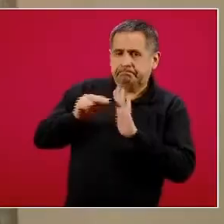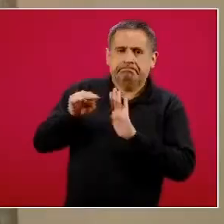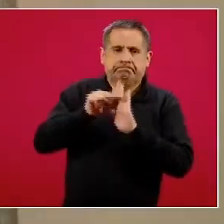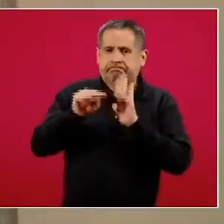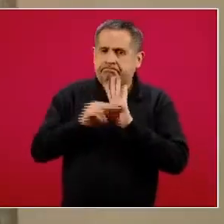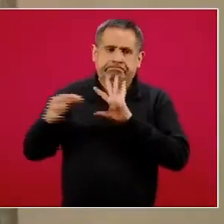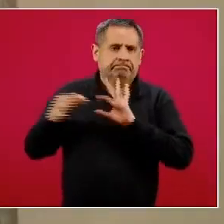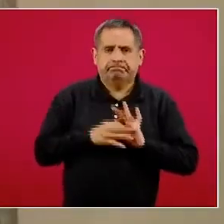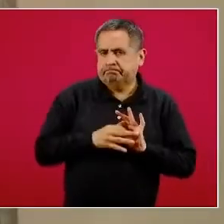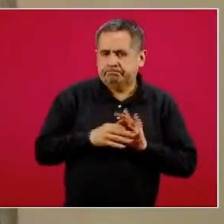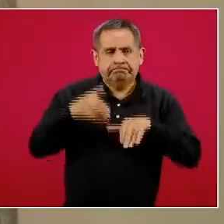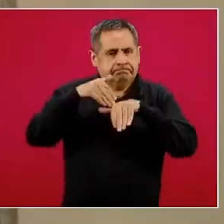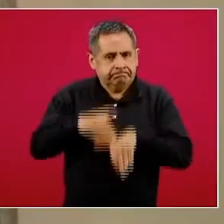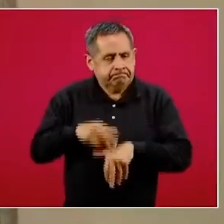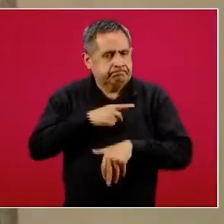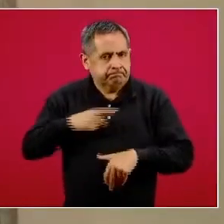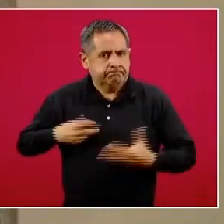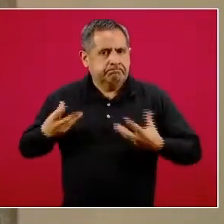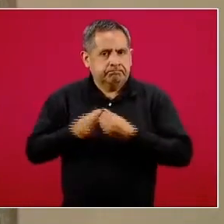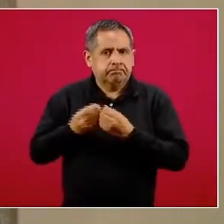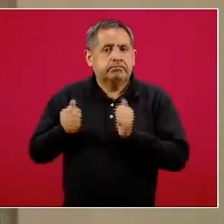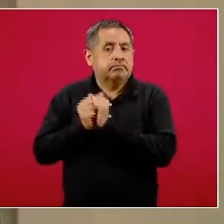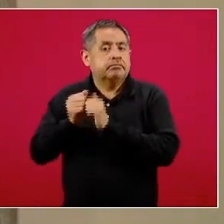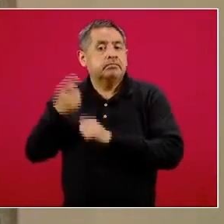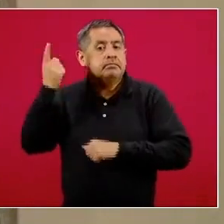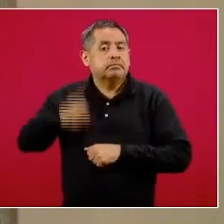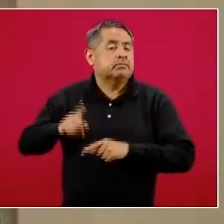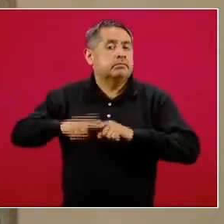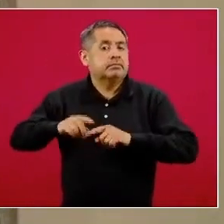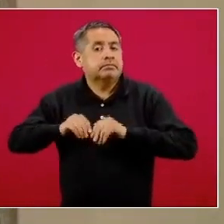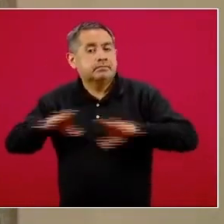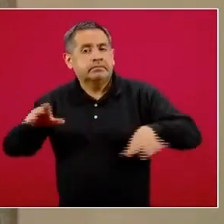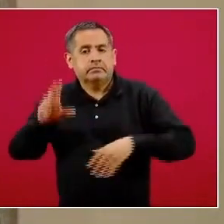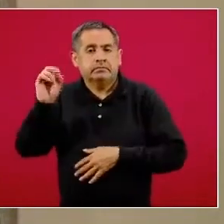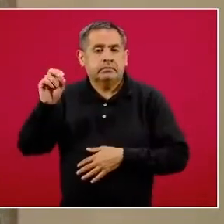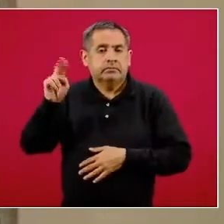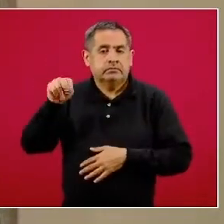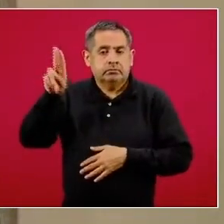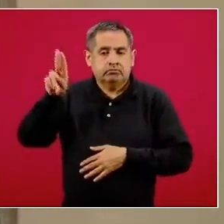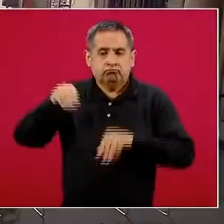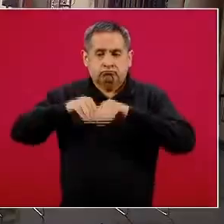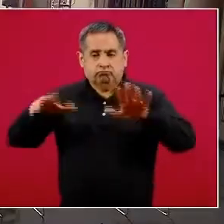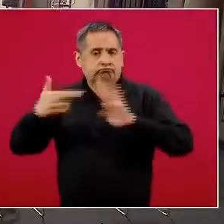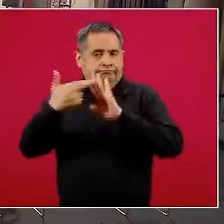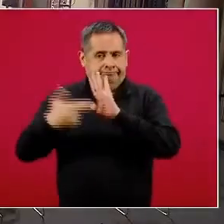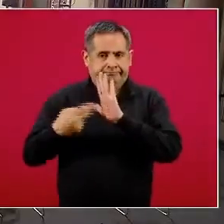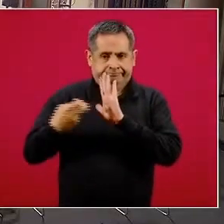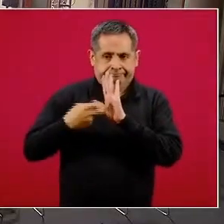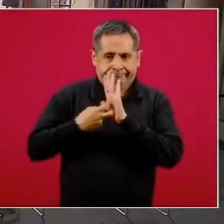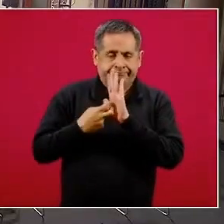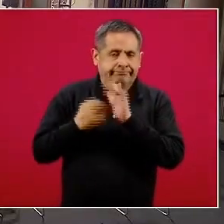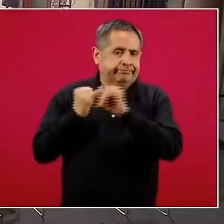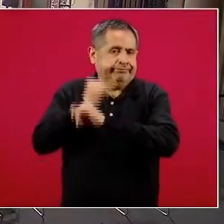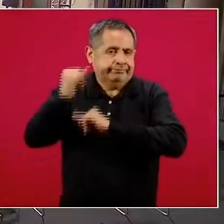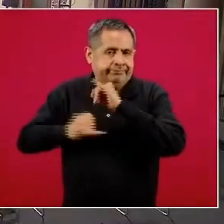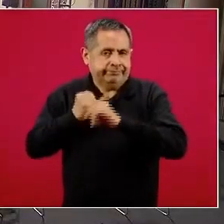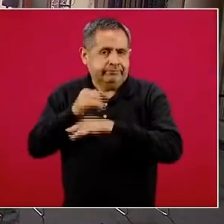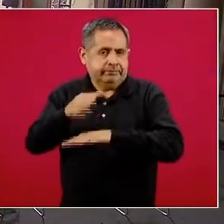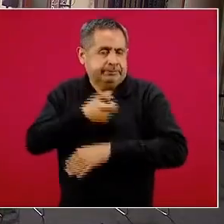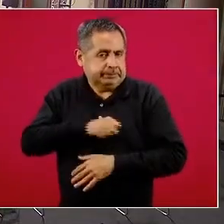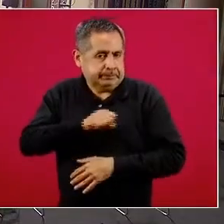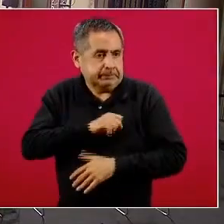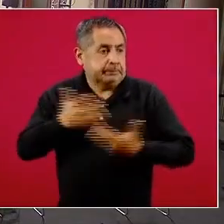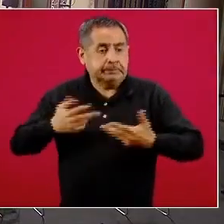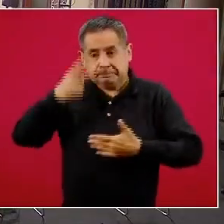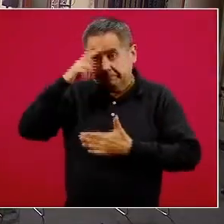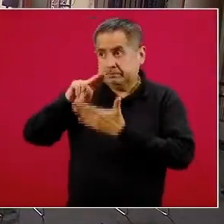que funciona a través de la Organización Mundial de la Salud, y en este Reglamento Sanitario Internacional, pues México,